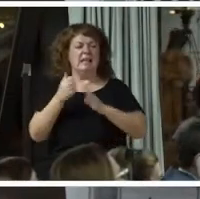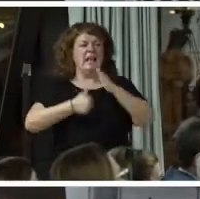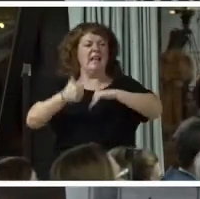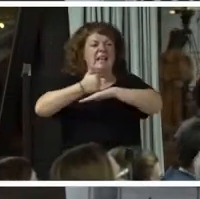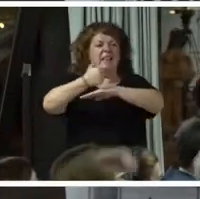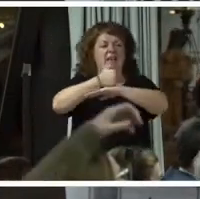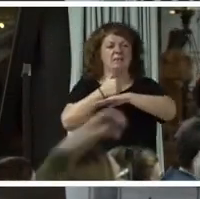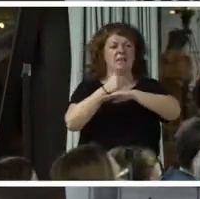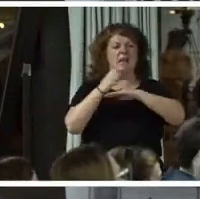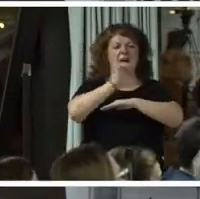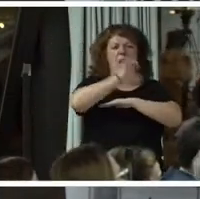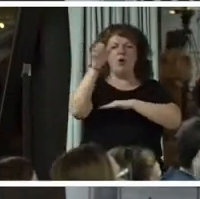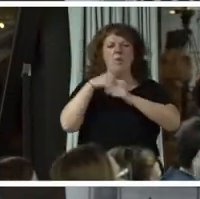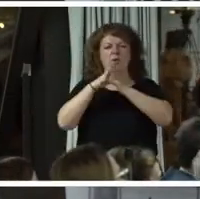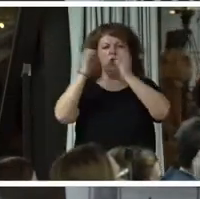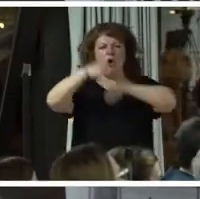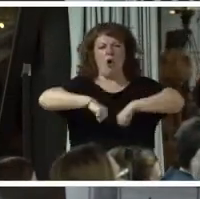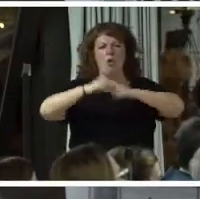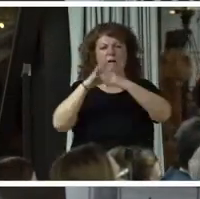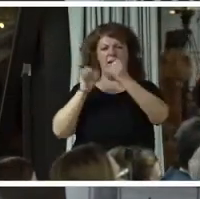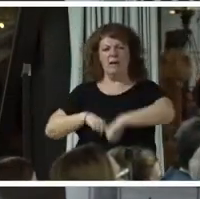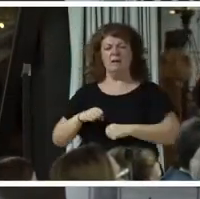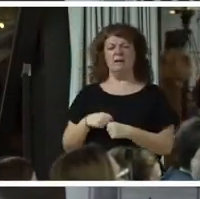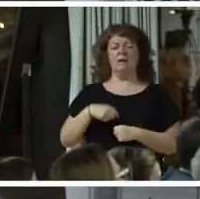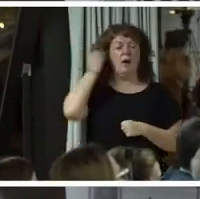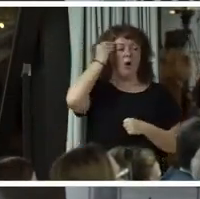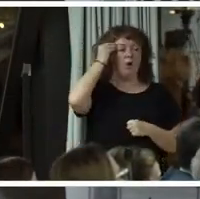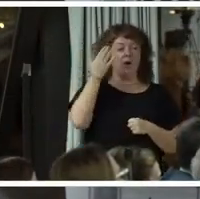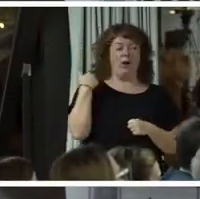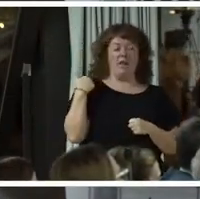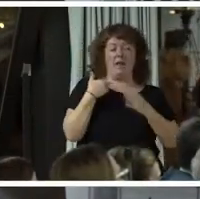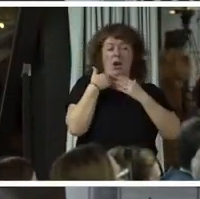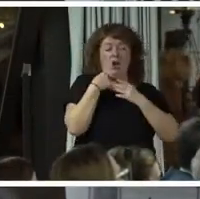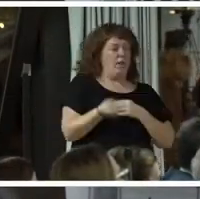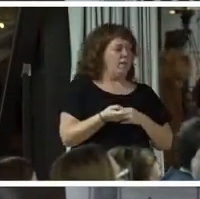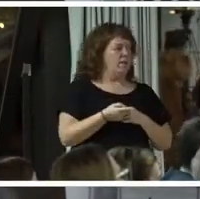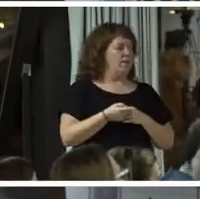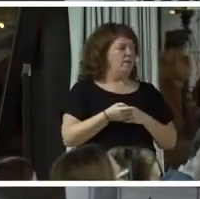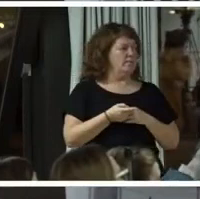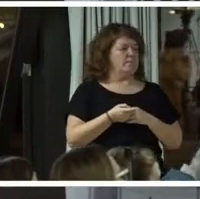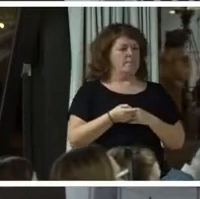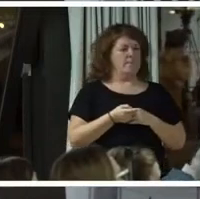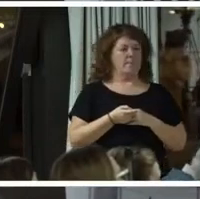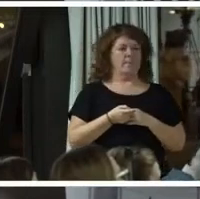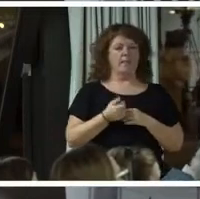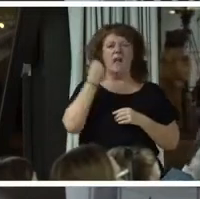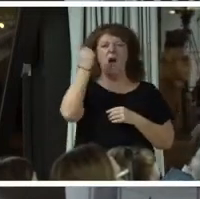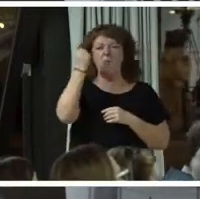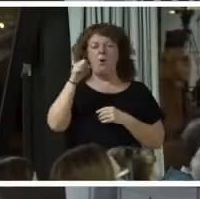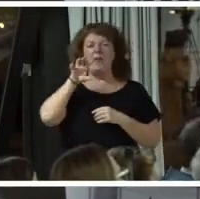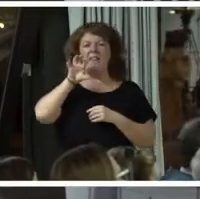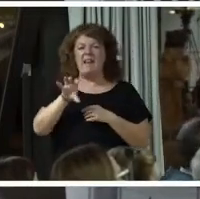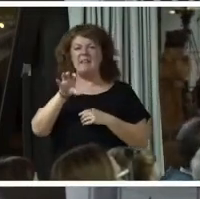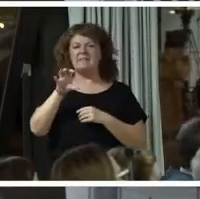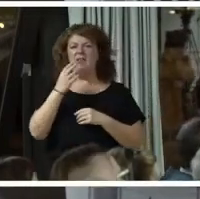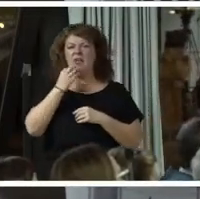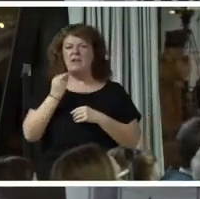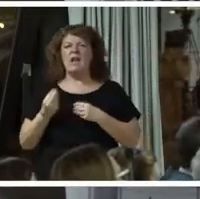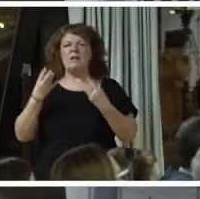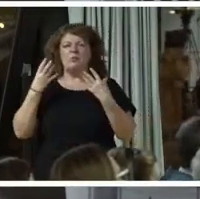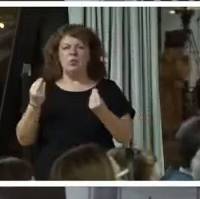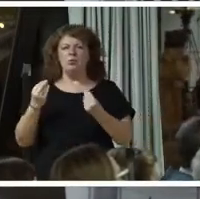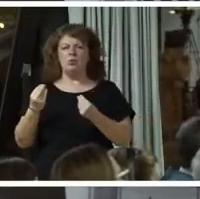y y las líderes europeas lo acuerdan creo como decía hace un momento que El poder del estado de Israel es